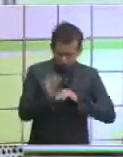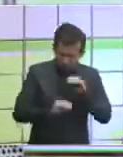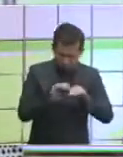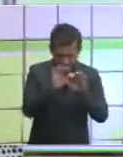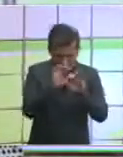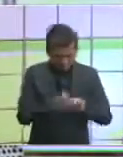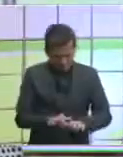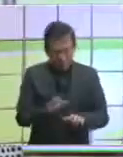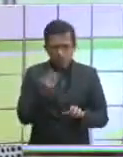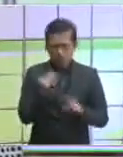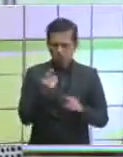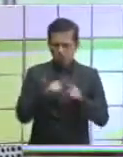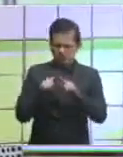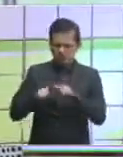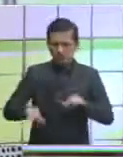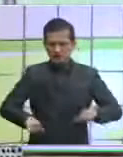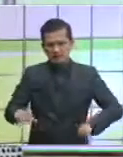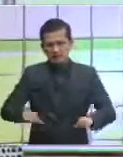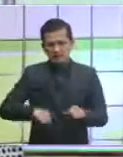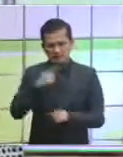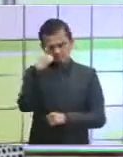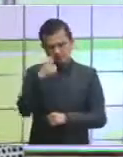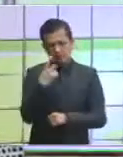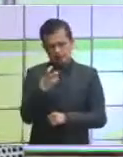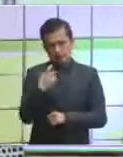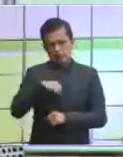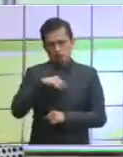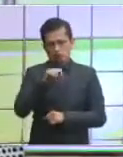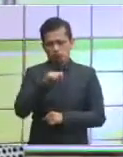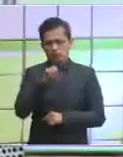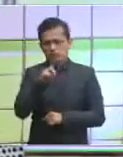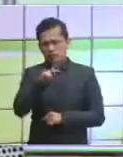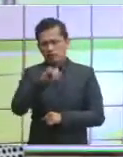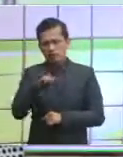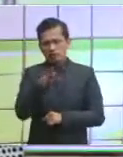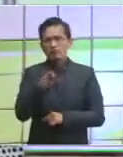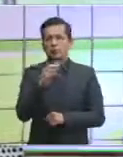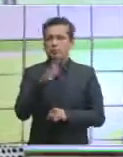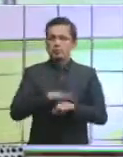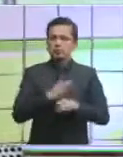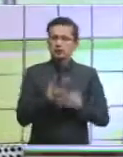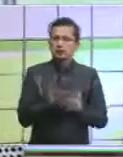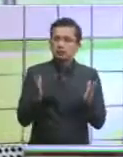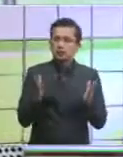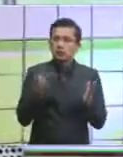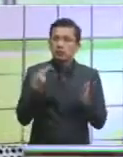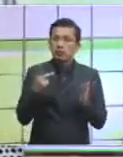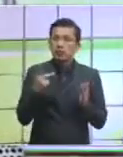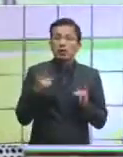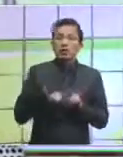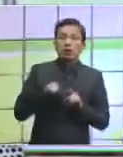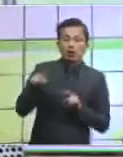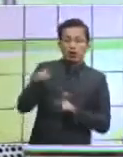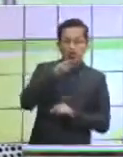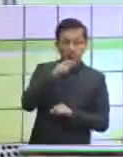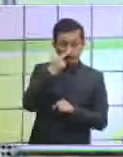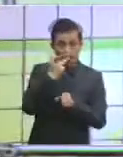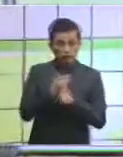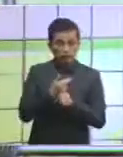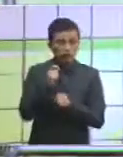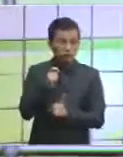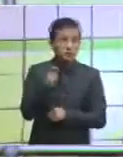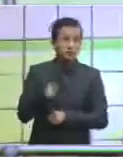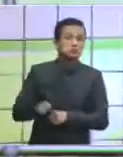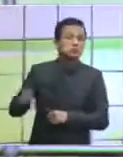serie de acciones que tiendan a hacer de este tribunal abierto pero la corresponsabilidad es que se hace con las otras